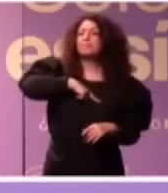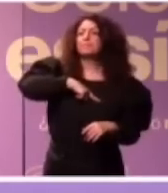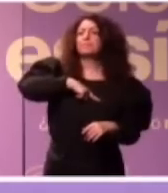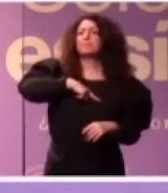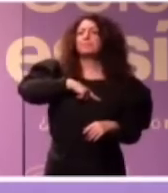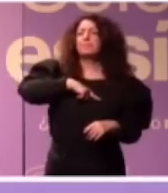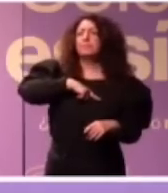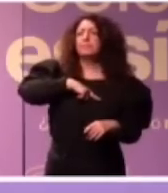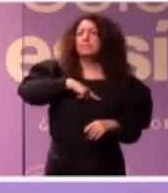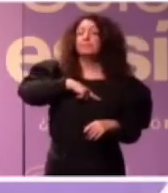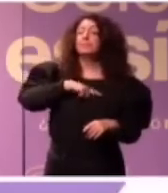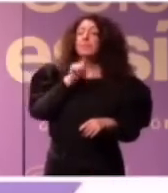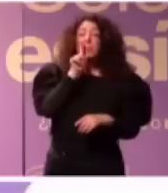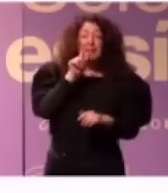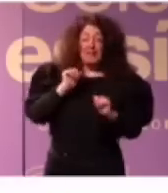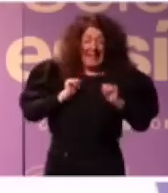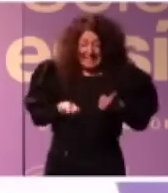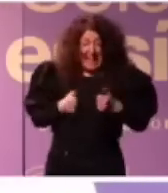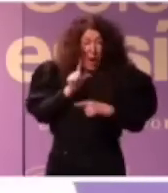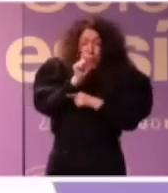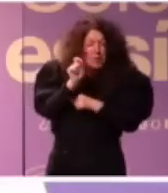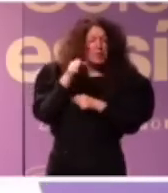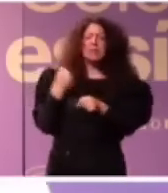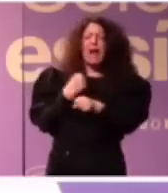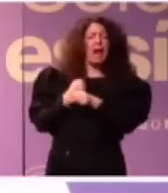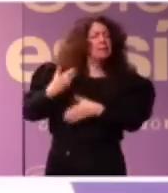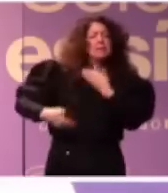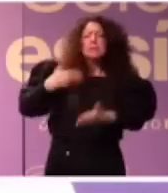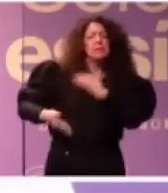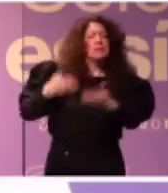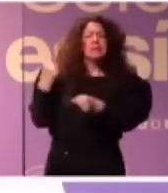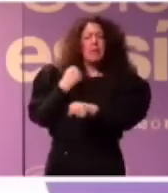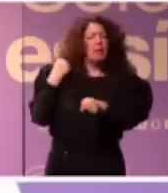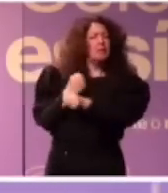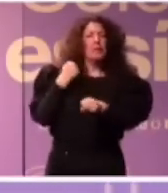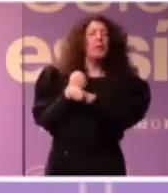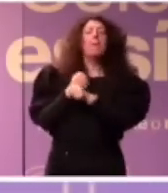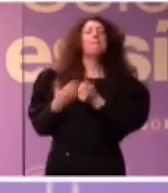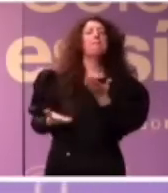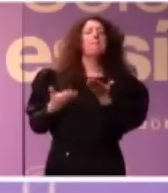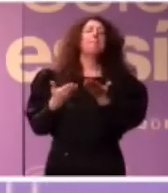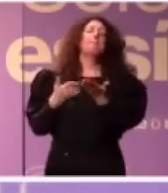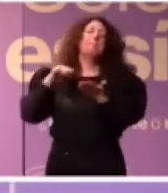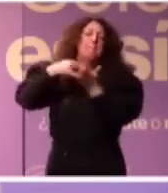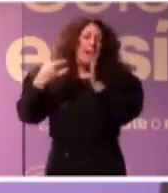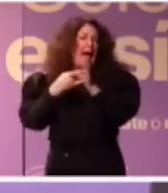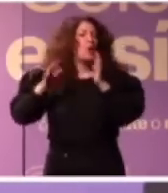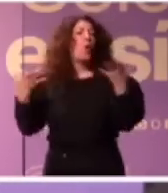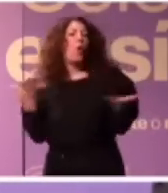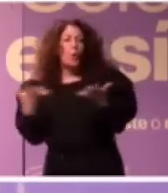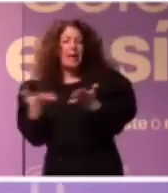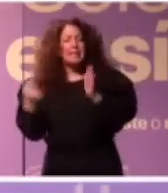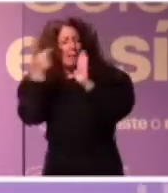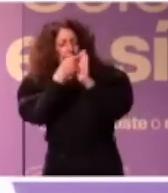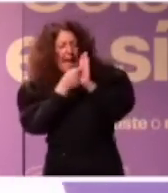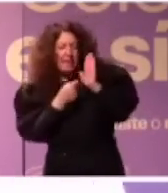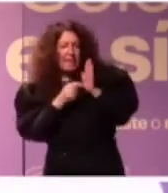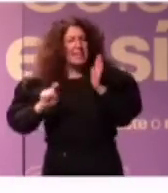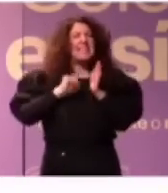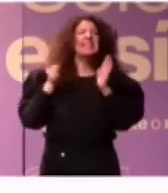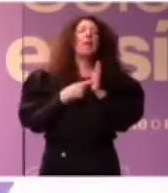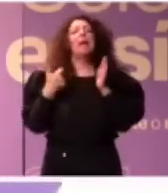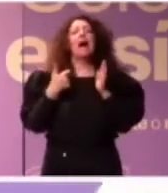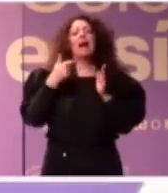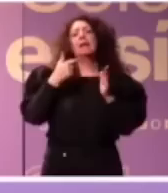llevamos desde el primer minuto sin parar de trabajar, proponiendo ese plan urgente de medidas integrales para que haya especialización judicial,